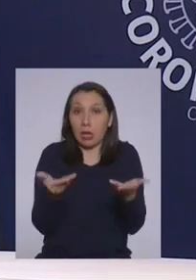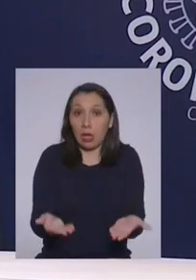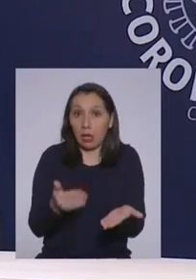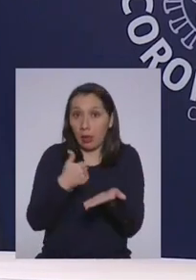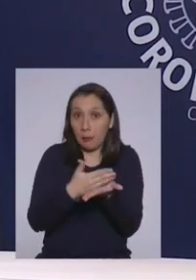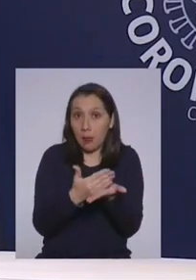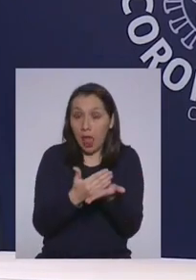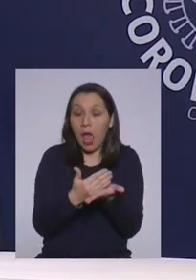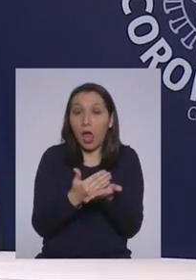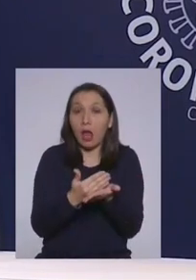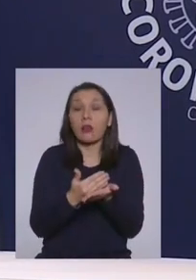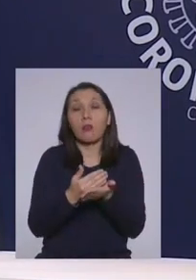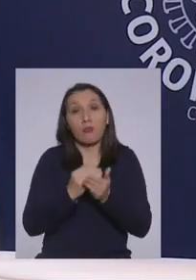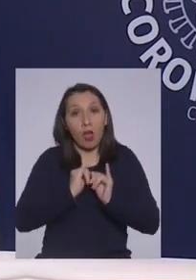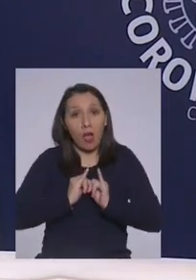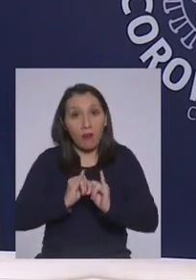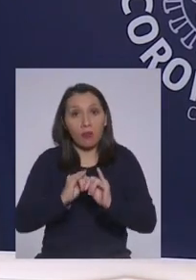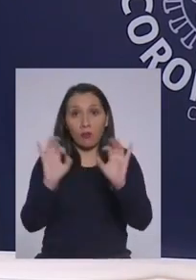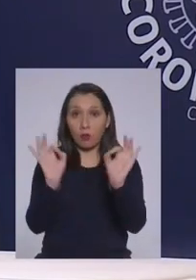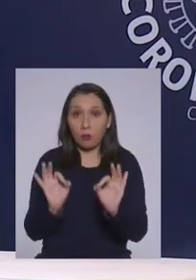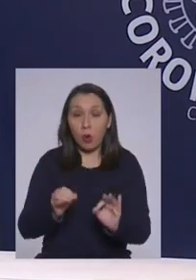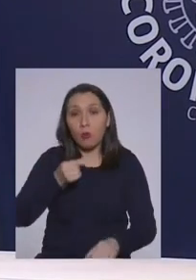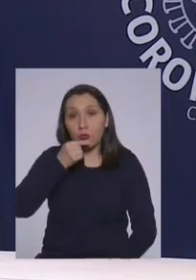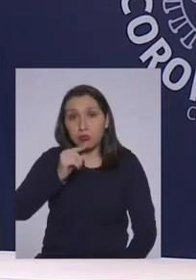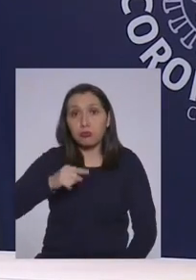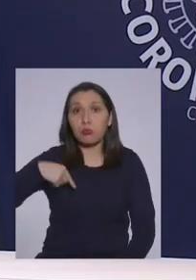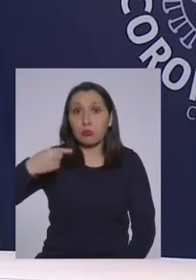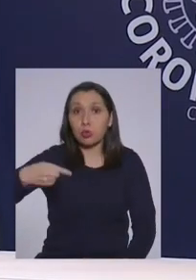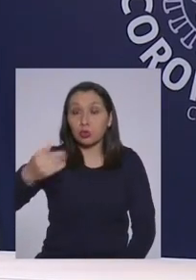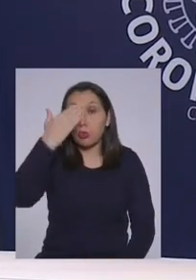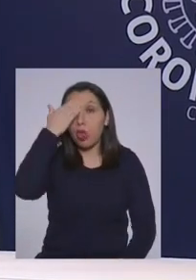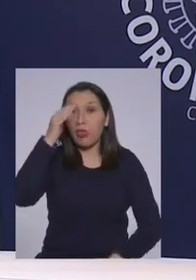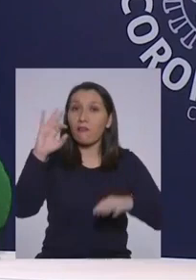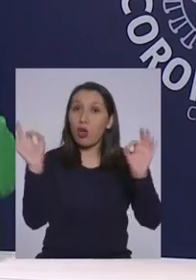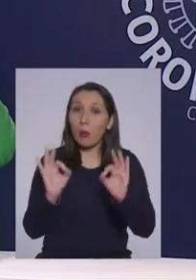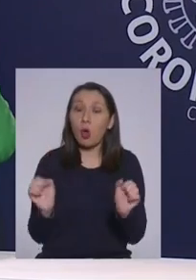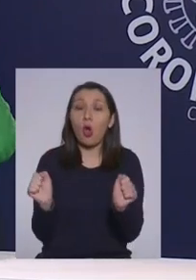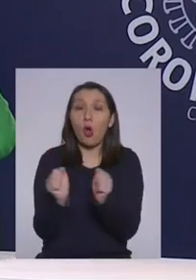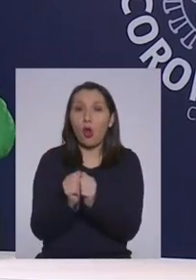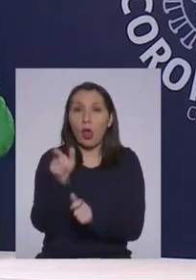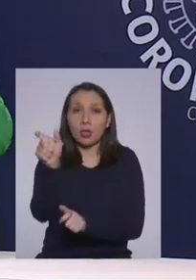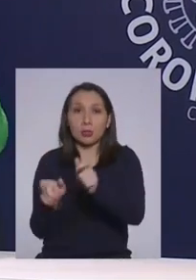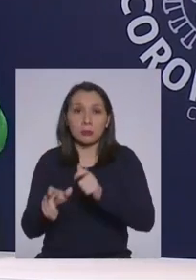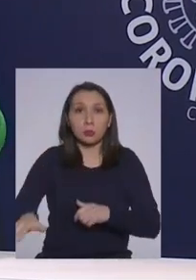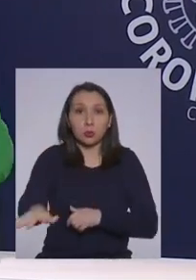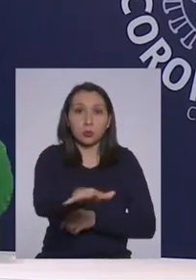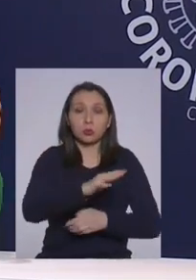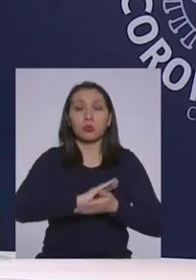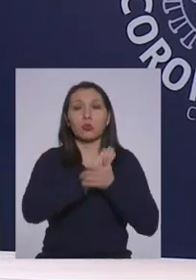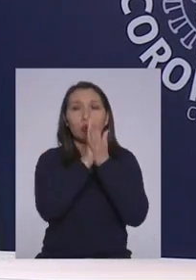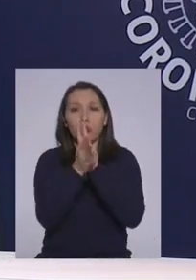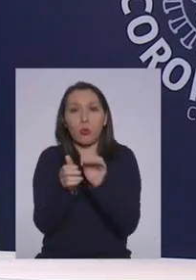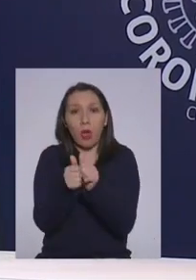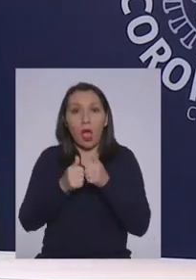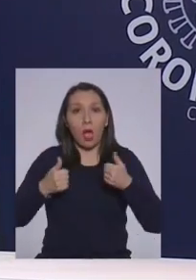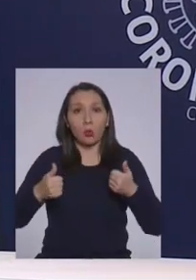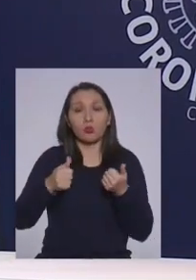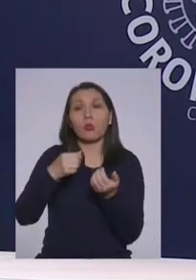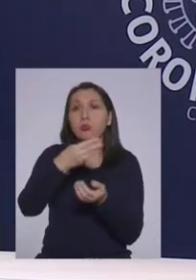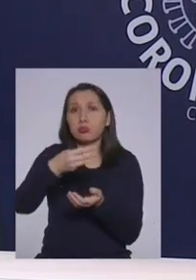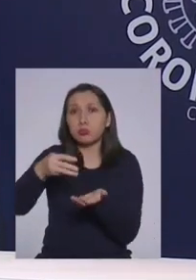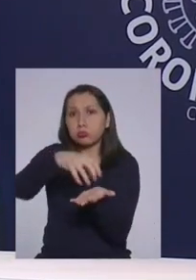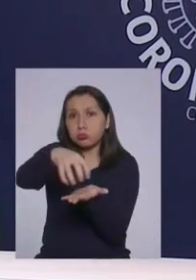plan, que vamos a sociabilizar en los próximos días con la comunidad y también con todas las autoridades